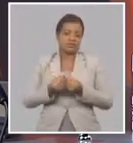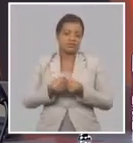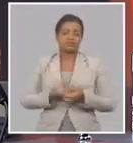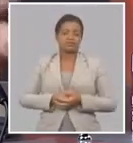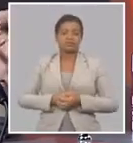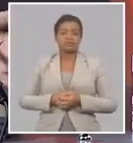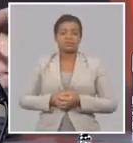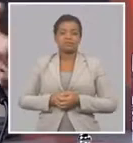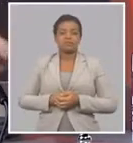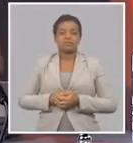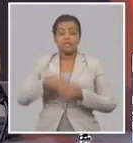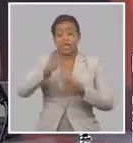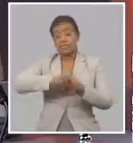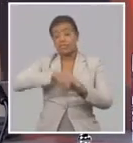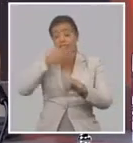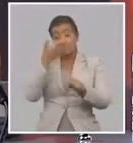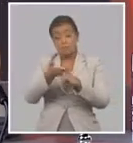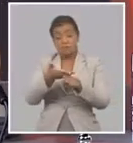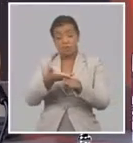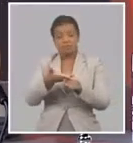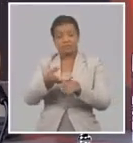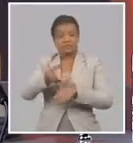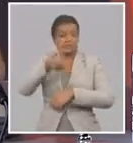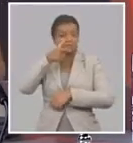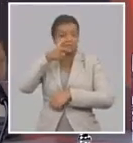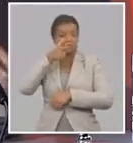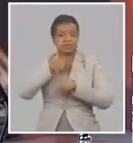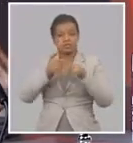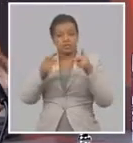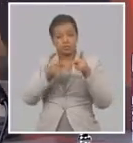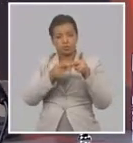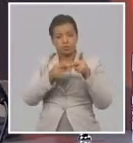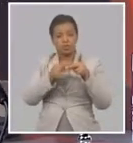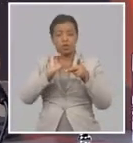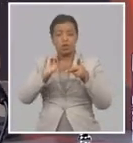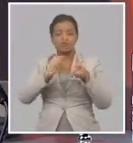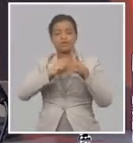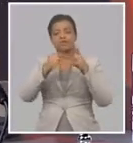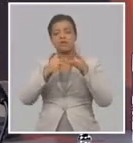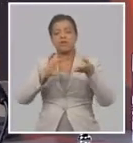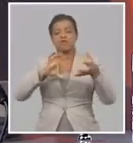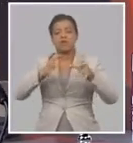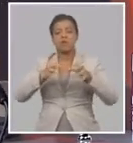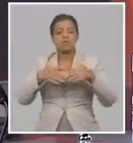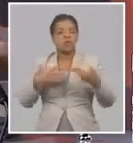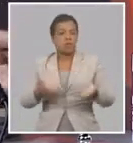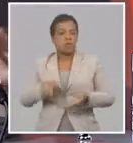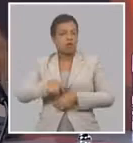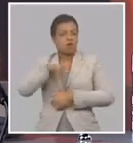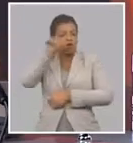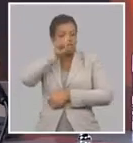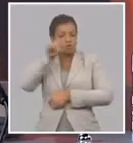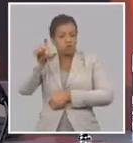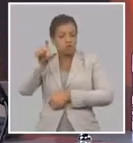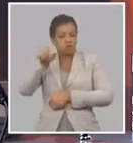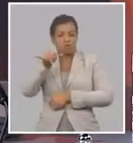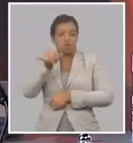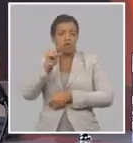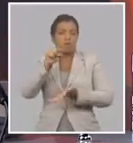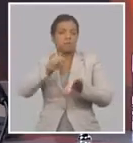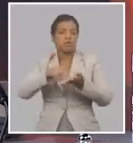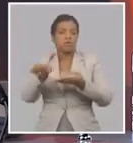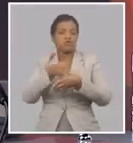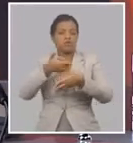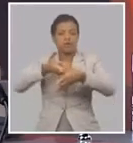posterior a la segunda línea de vigilancia está la tercera línea de vigilancia de nuestros aeropuertos y desde nuestro punto de entrada donde